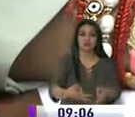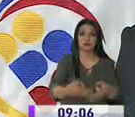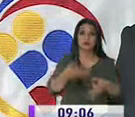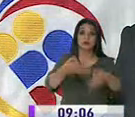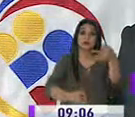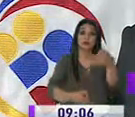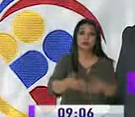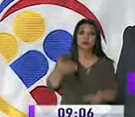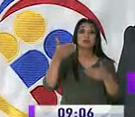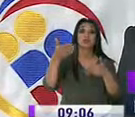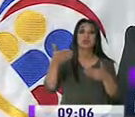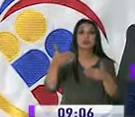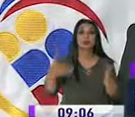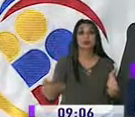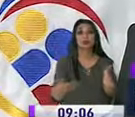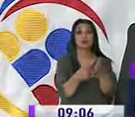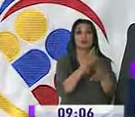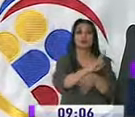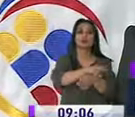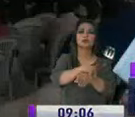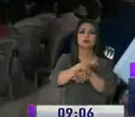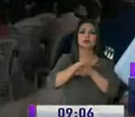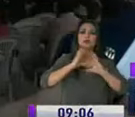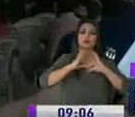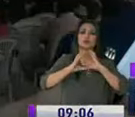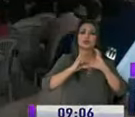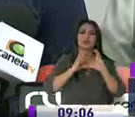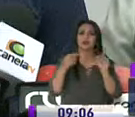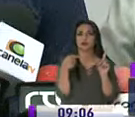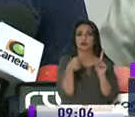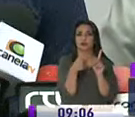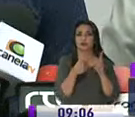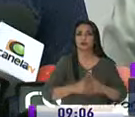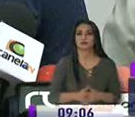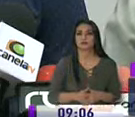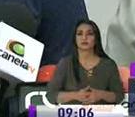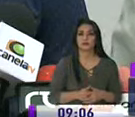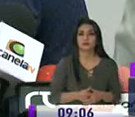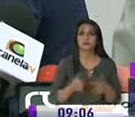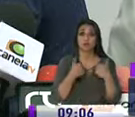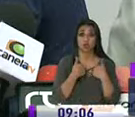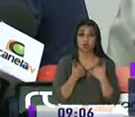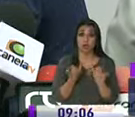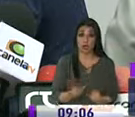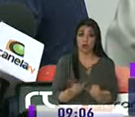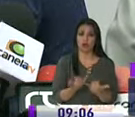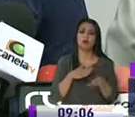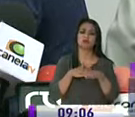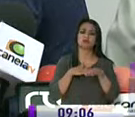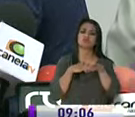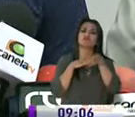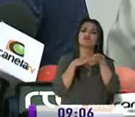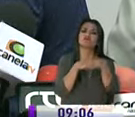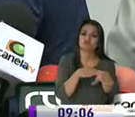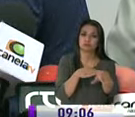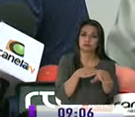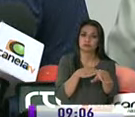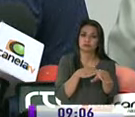que impulsa la oposición en contra del superintendente de comunicación, Carlos Ochoa. He decidido sumarme al llamamiento que